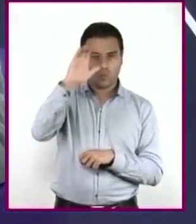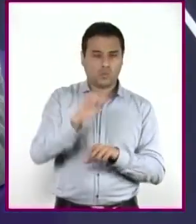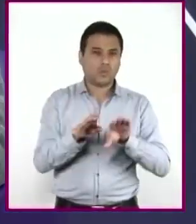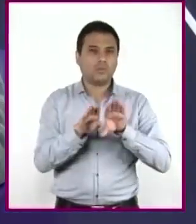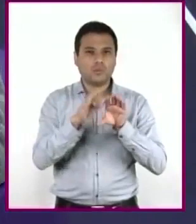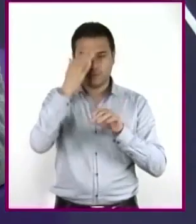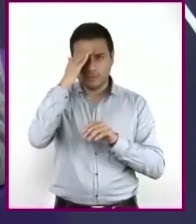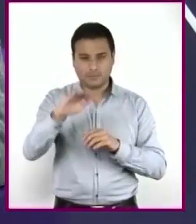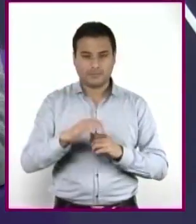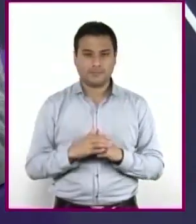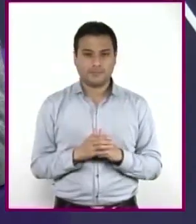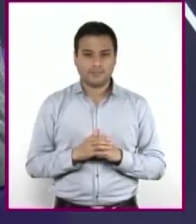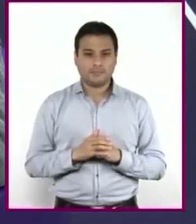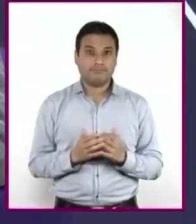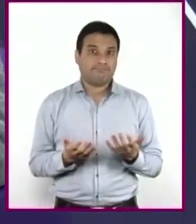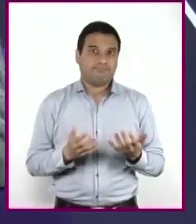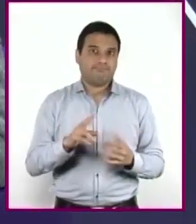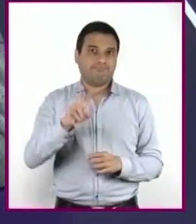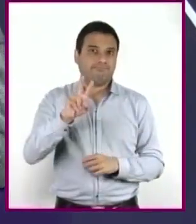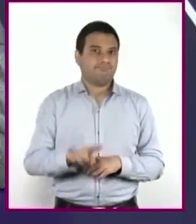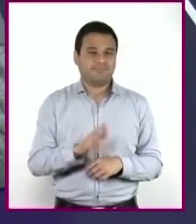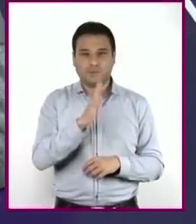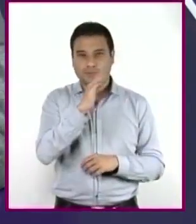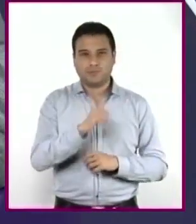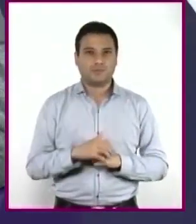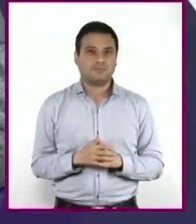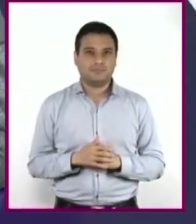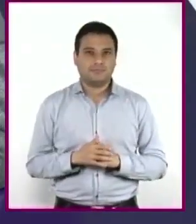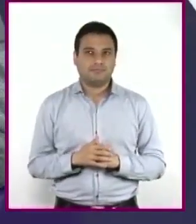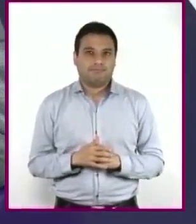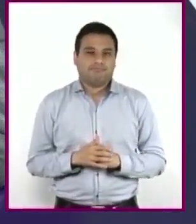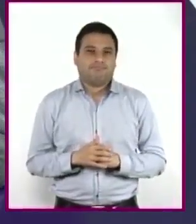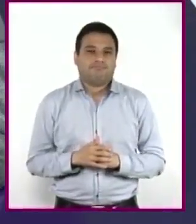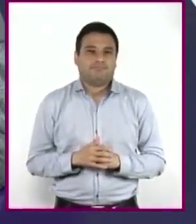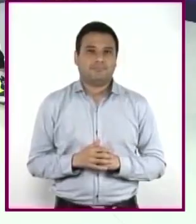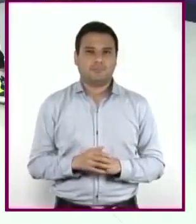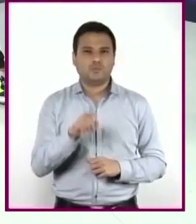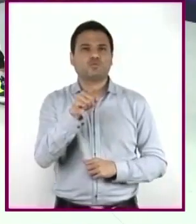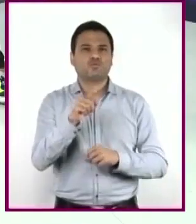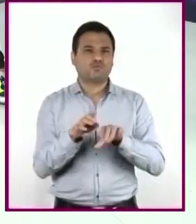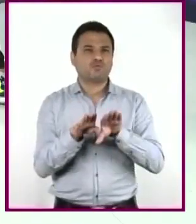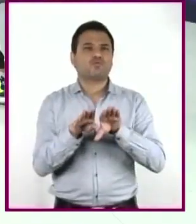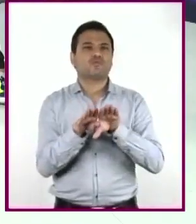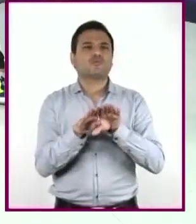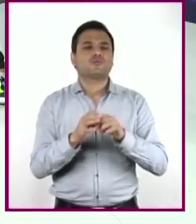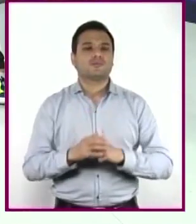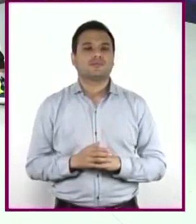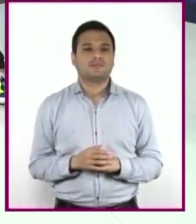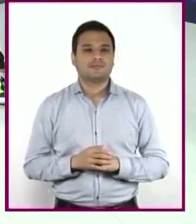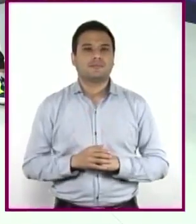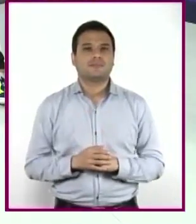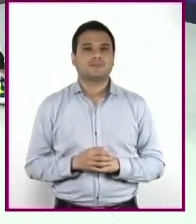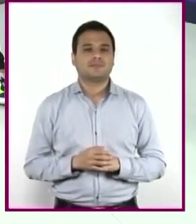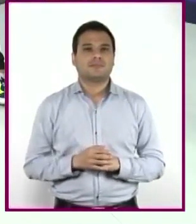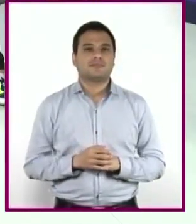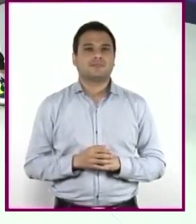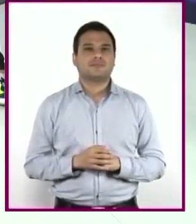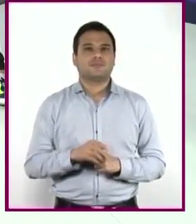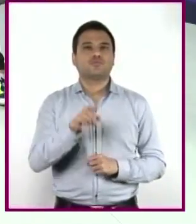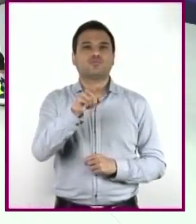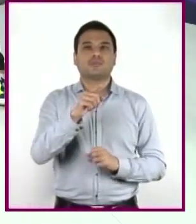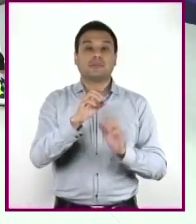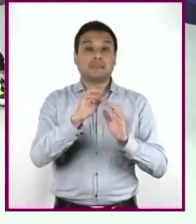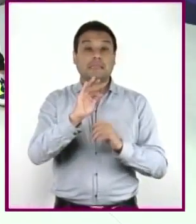en realidad casi nadie sabe porque se conecta de la nada. ¿Cómo le haces tú para para en dado caso